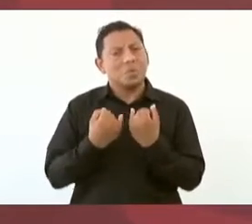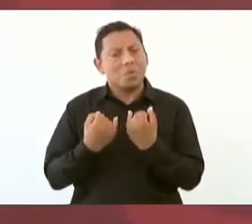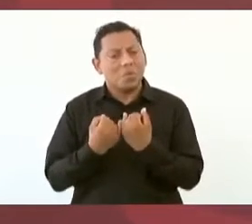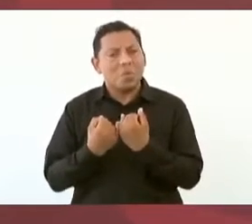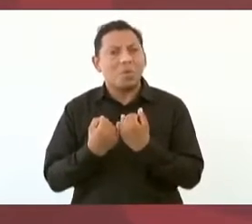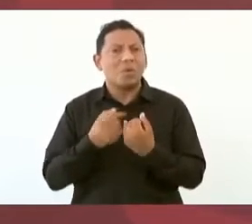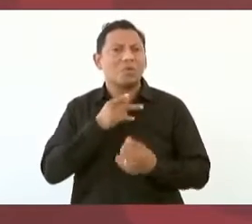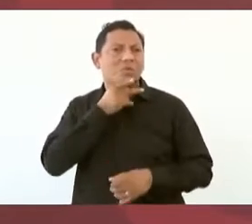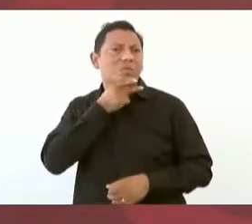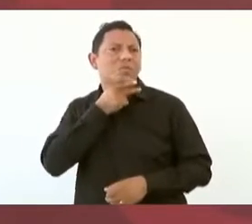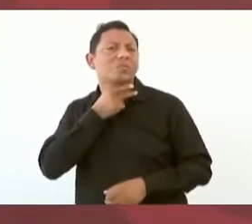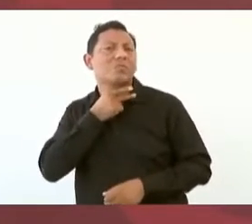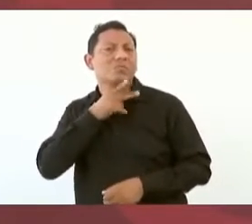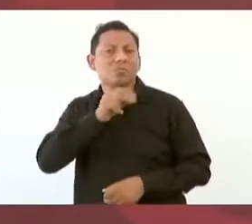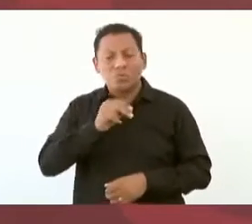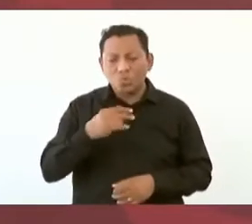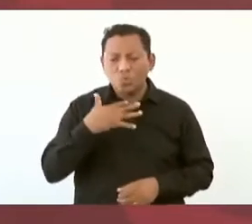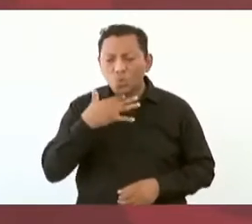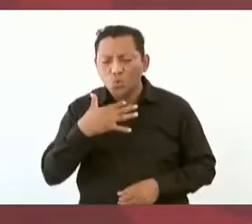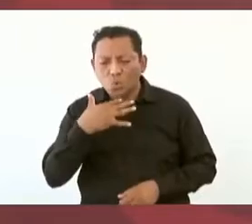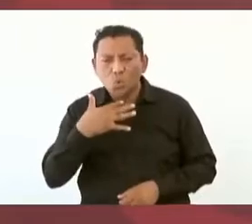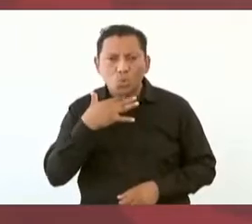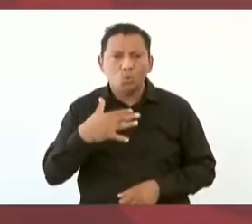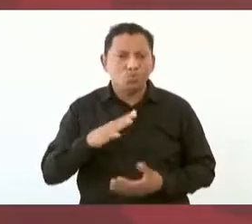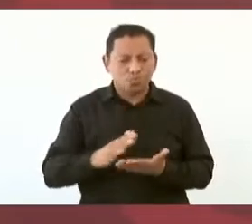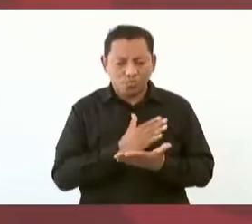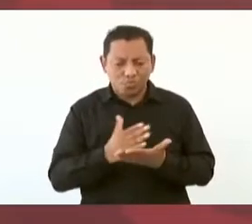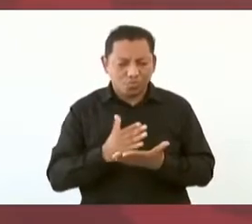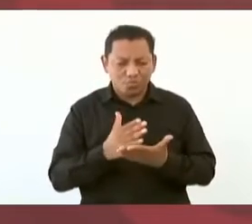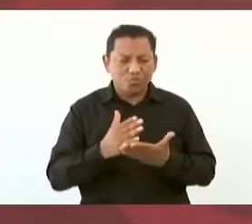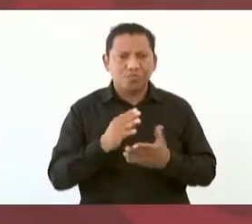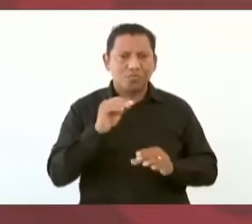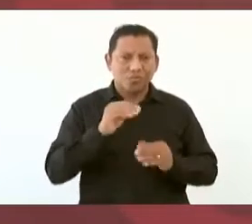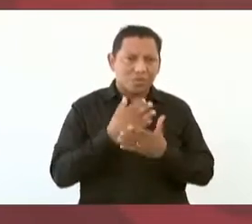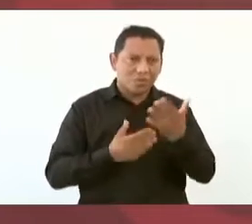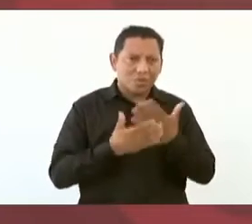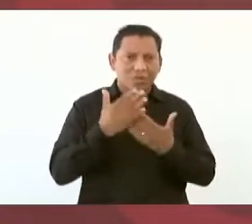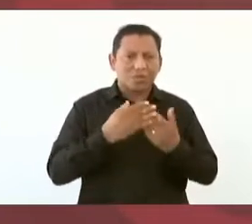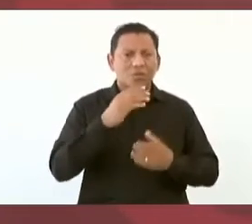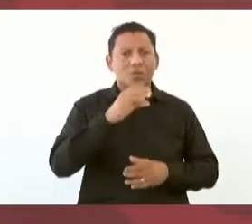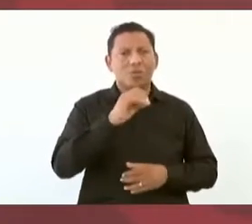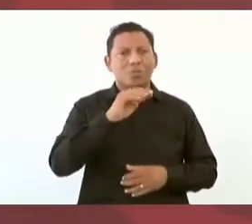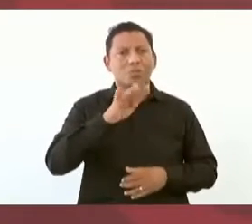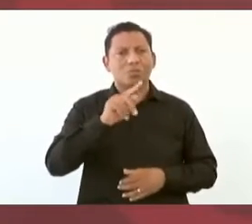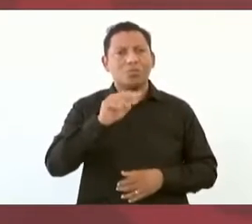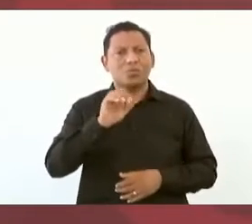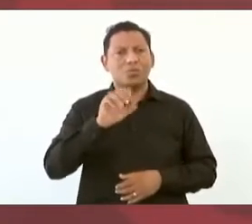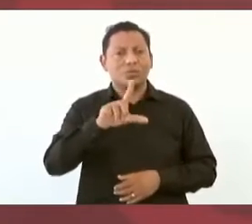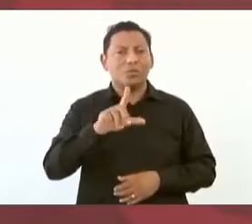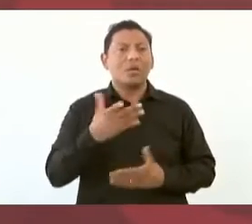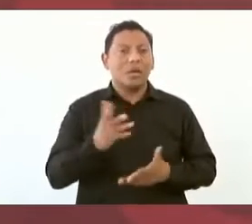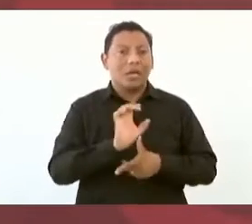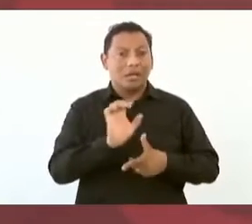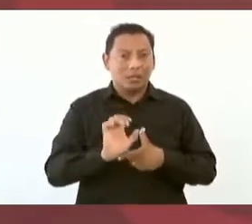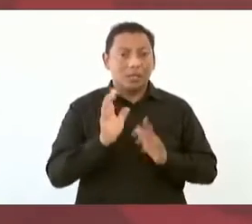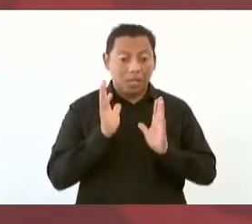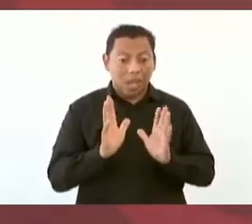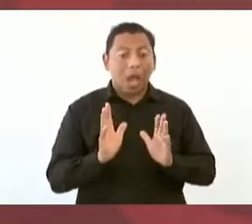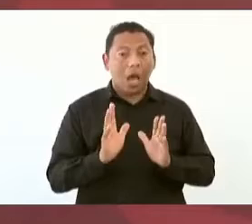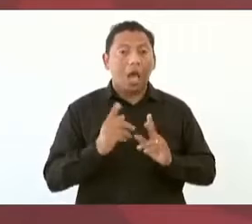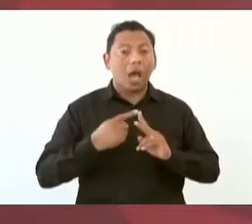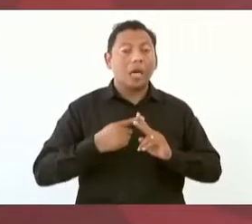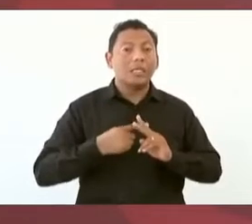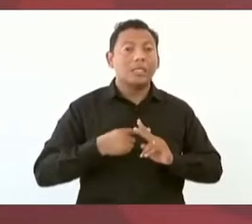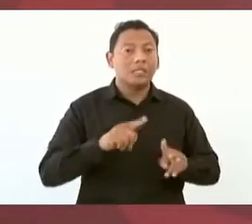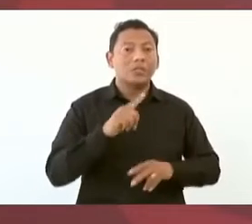al mismo tiempo que no haya contaminación con el combustóleo. Entonces, ya hay una inversión